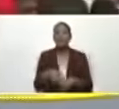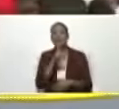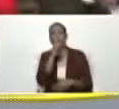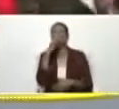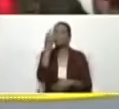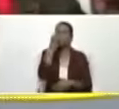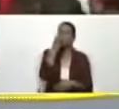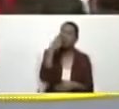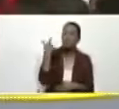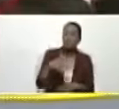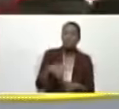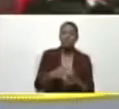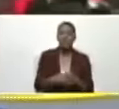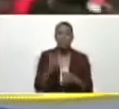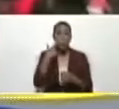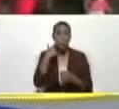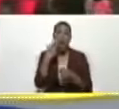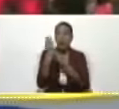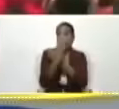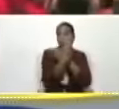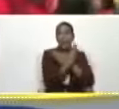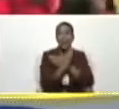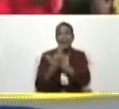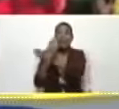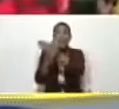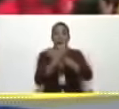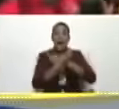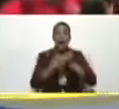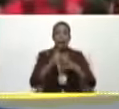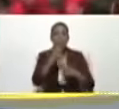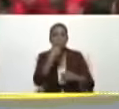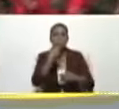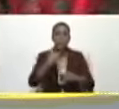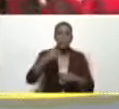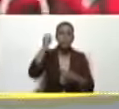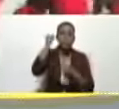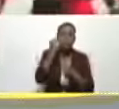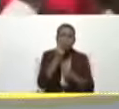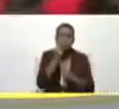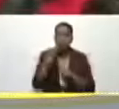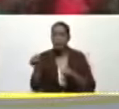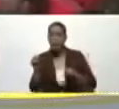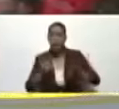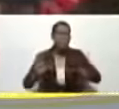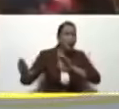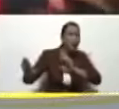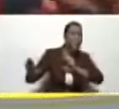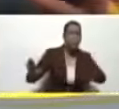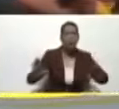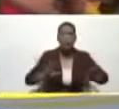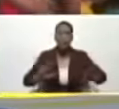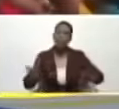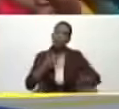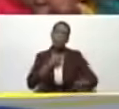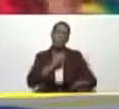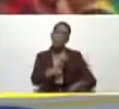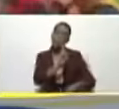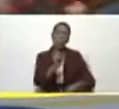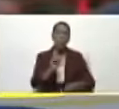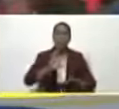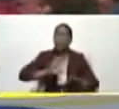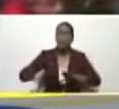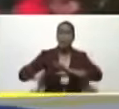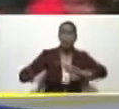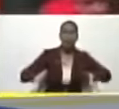ustedes porque me tienen que cuidar Entonces los equipos que me cuidan empujan y a mí no me gusta eso que estén